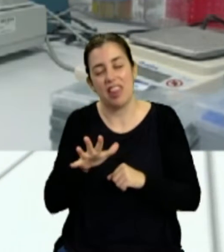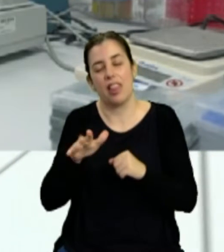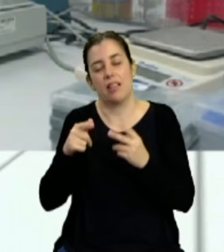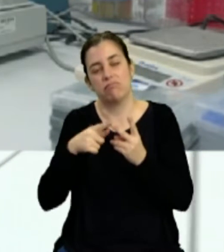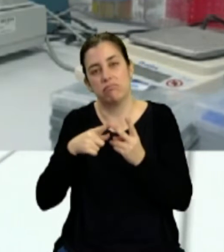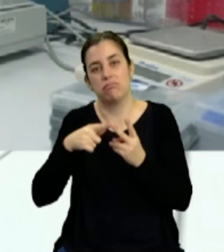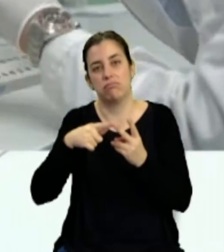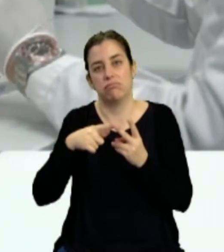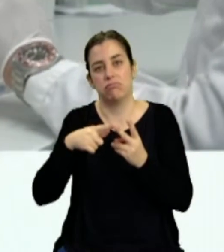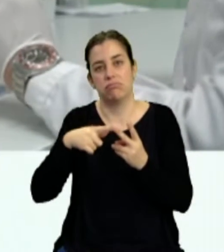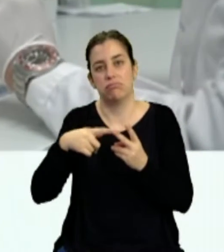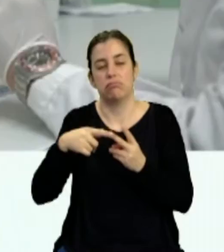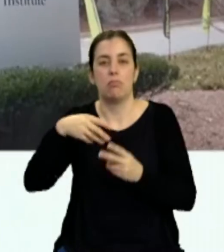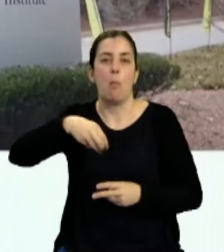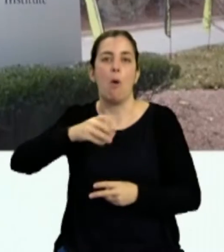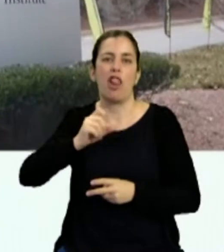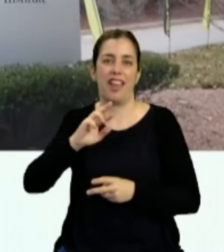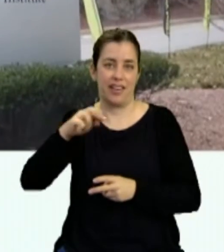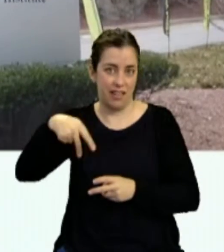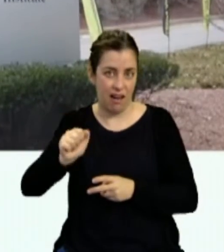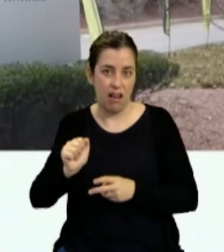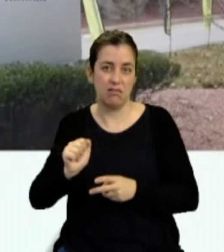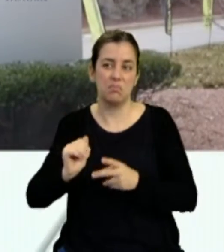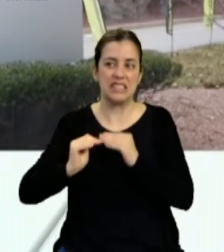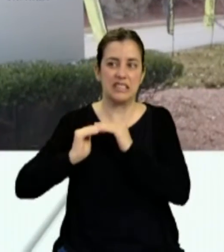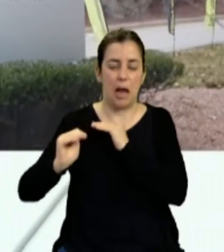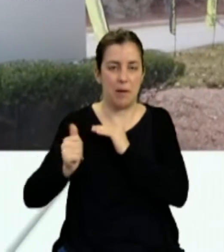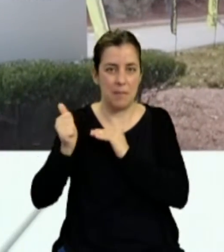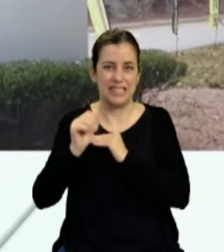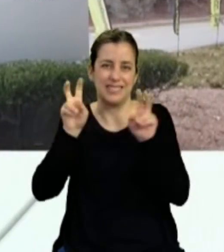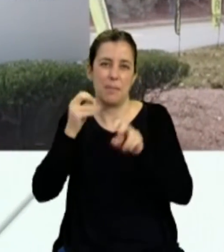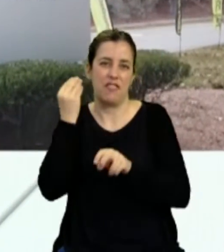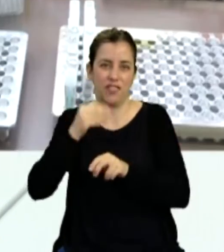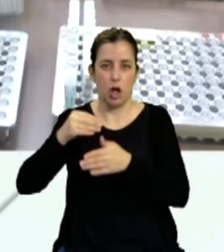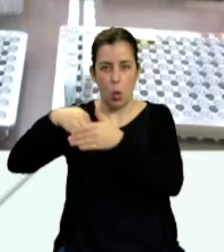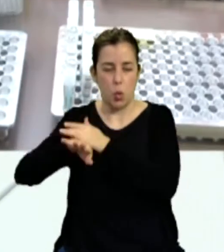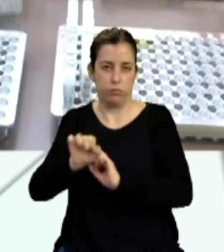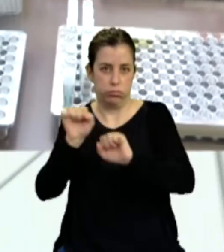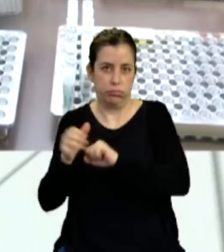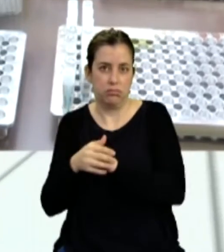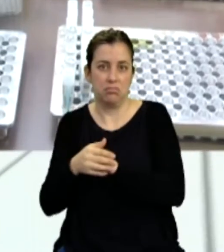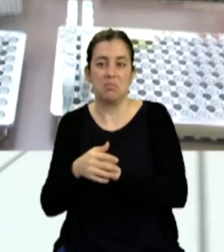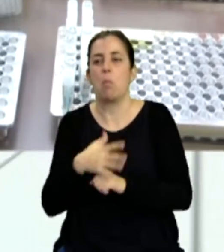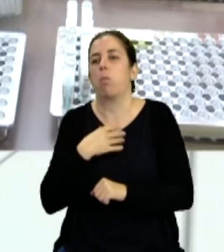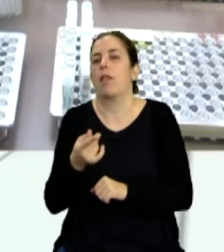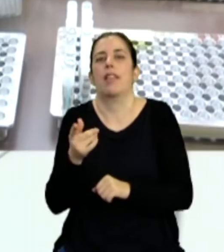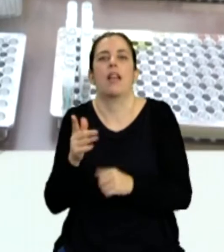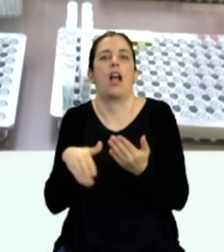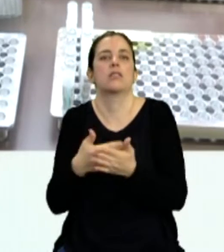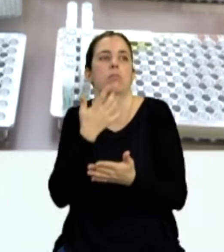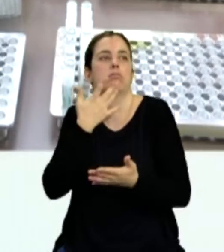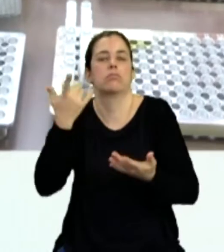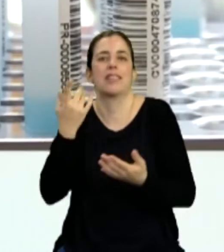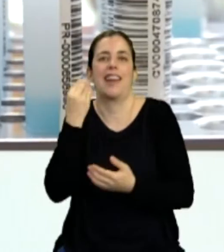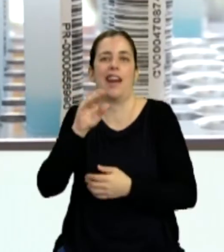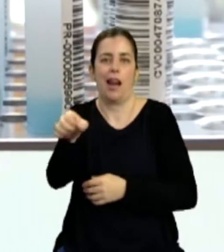en un congelador normal a menos 20 durante 6 meses, por ejemplo, incluso en una nevera, pues casi un par de semanas o incluso más. Mientras que la